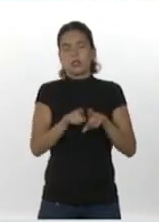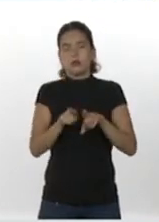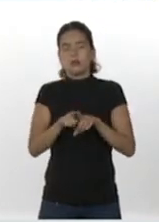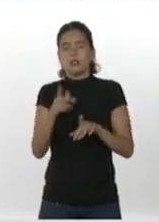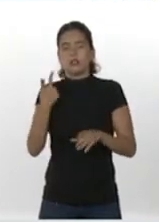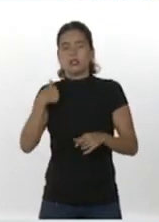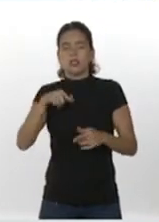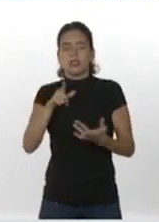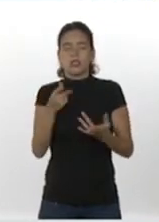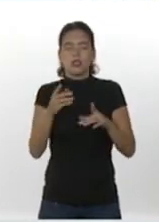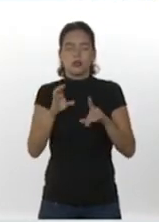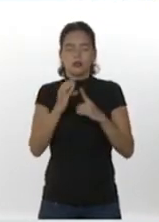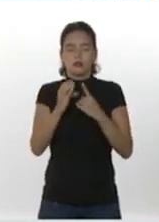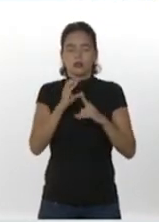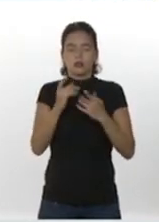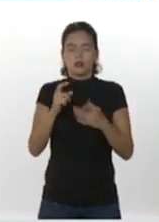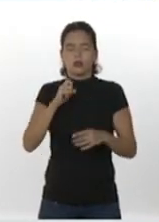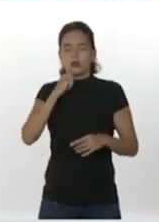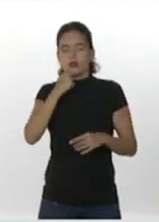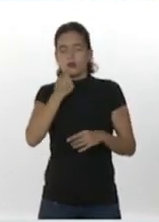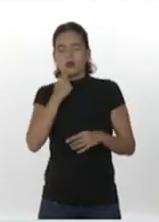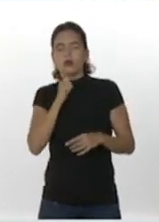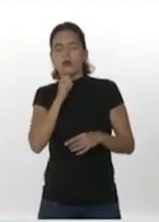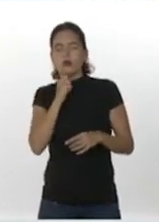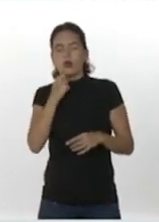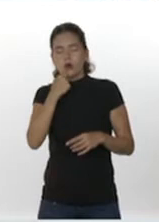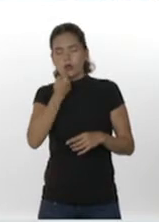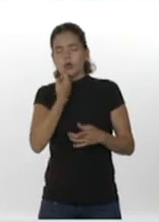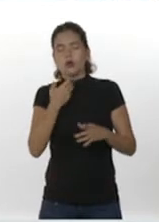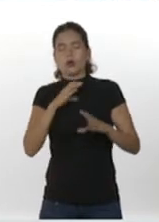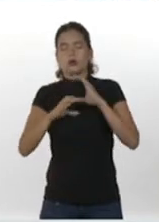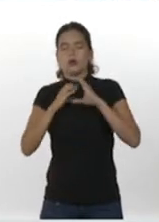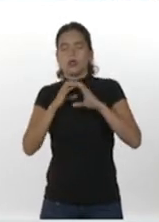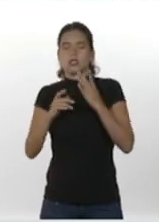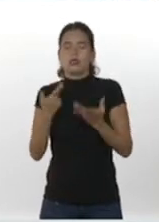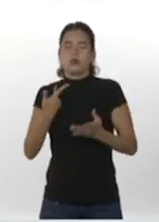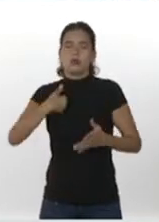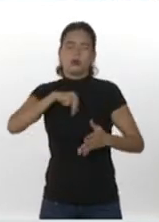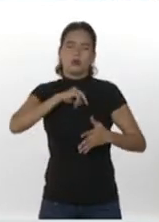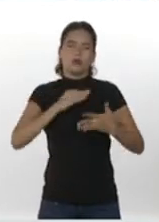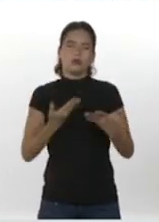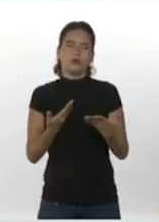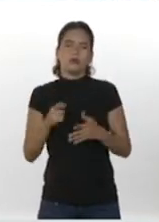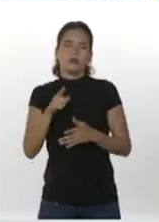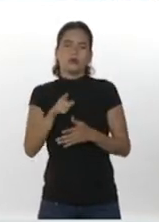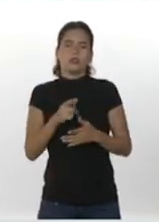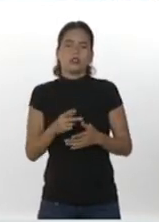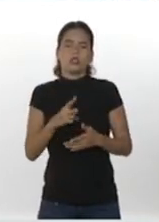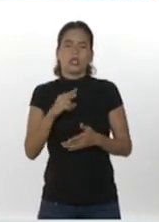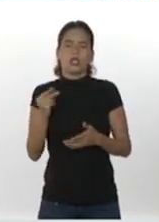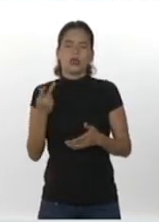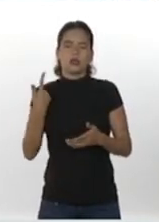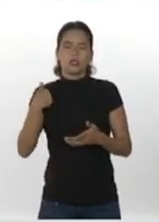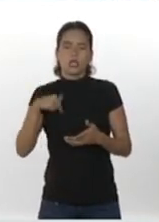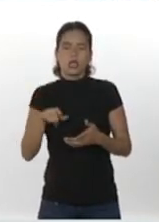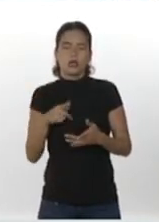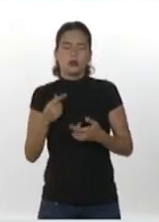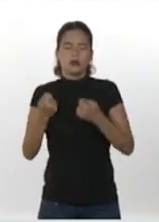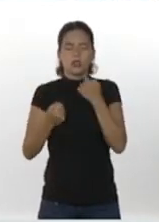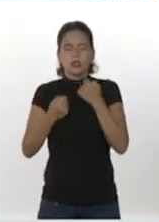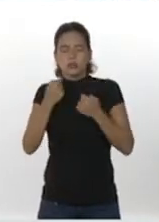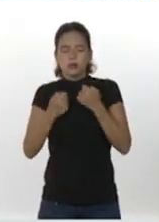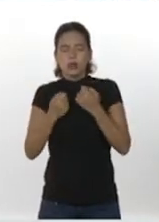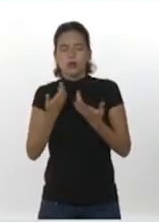un vocabulario, manejan un código de comunicación. Sin embargo, para nosotros, pese a que no dominemos el alemán o no